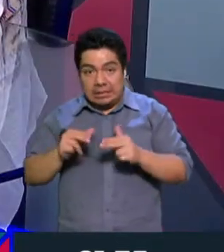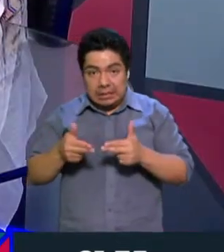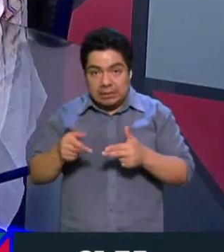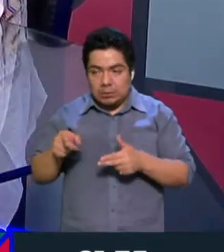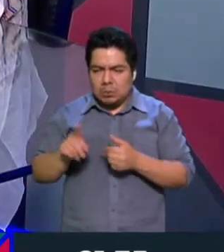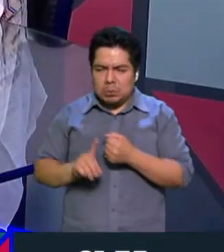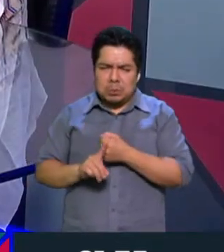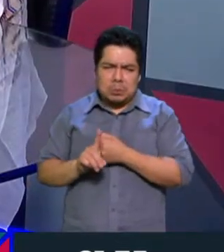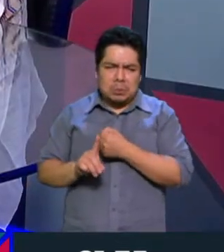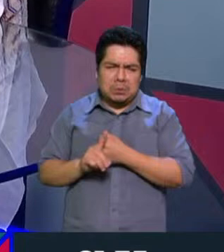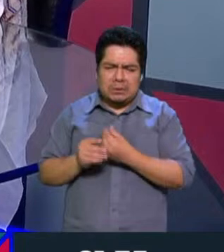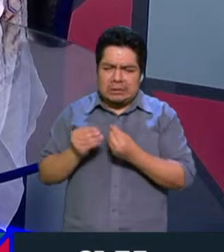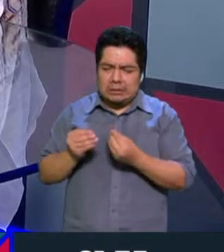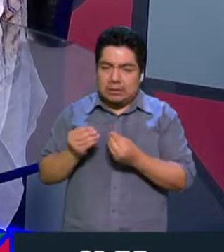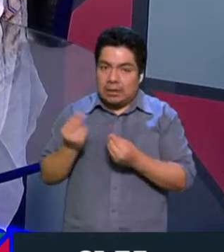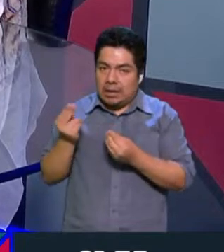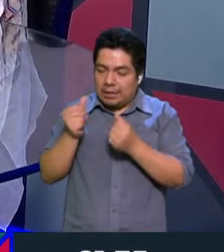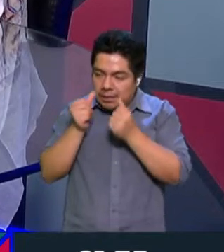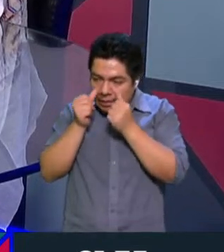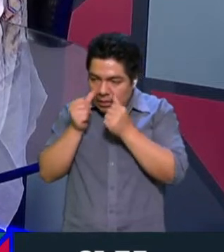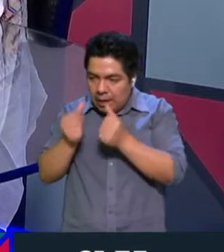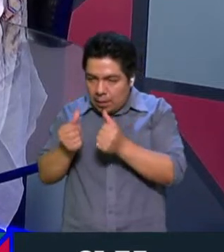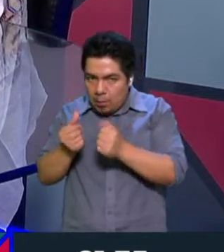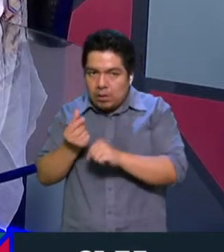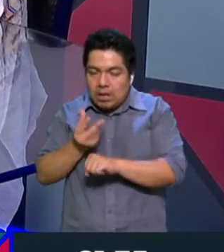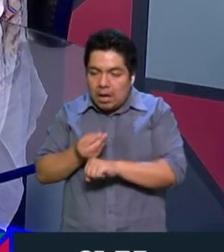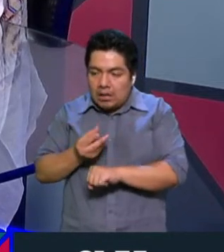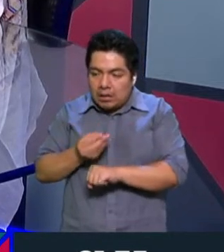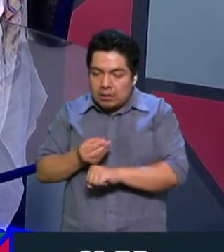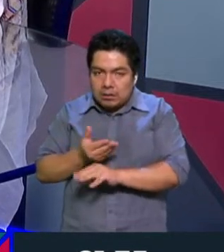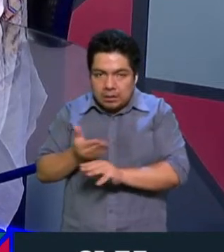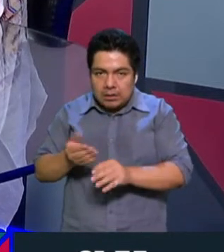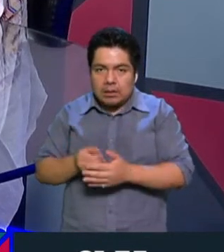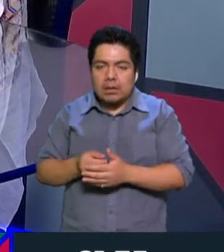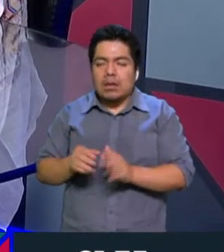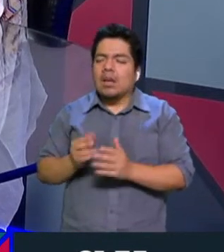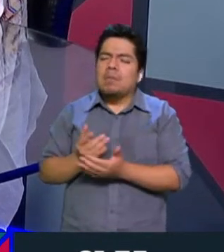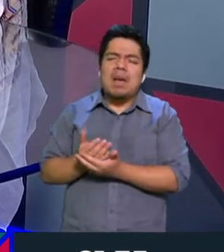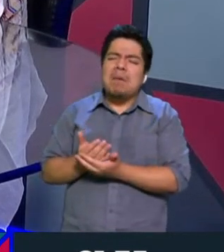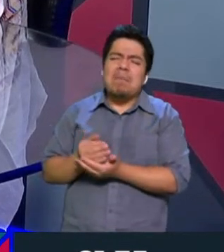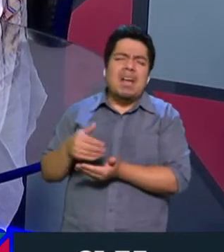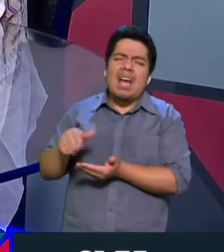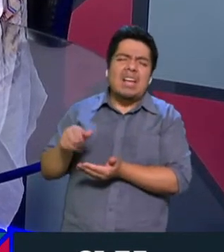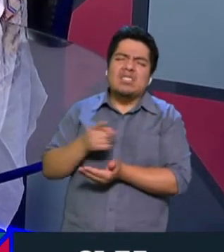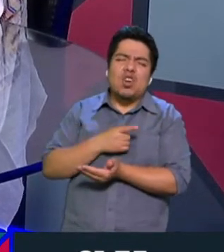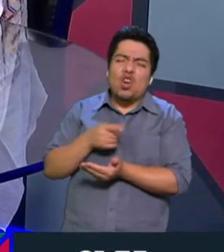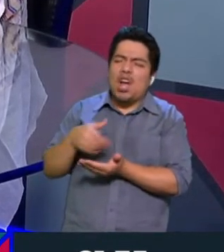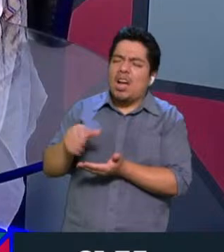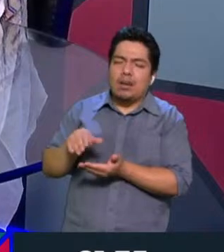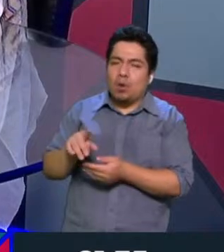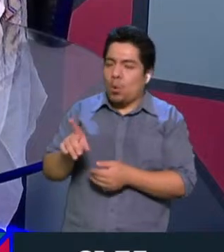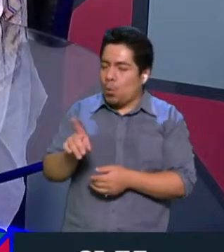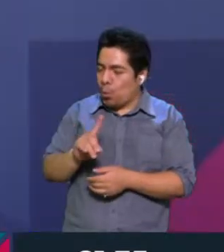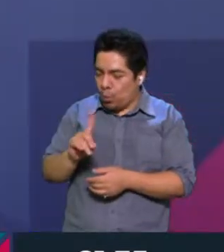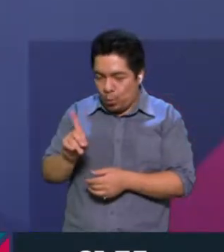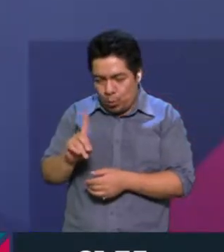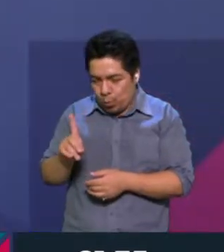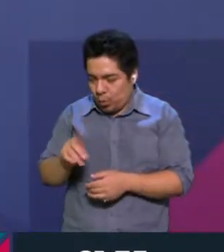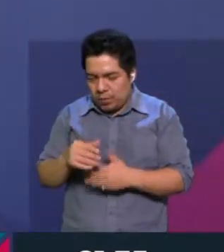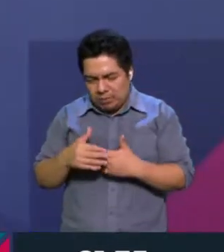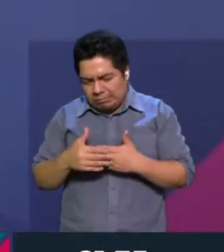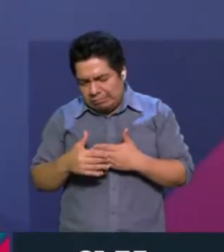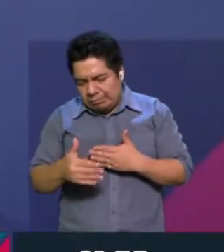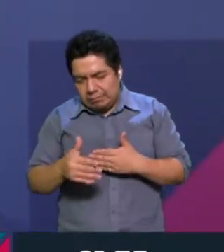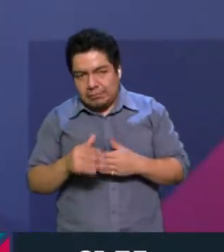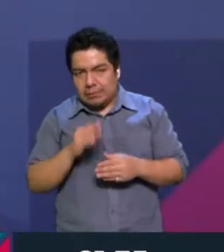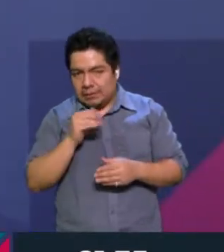atender realmente sin dejarlo a que va a solucionarse, digamos, solo. No, eso no va a ocurrir, porque hay una serie de cosas, no me